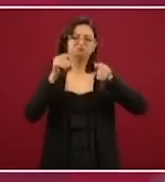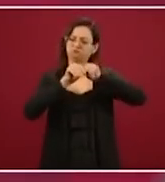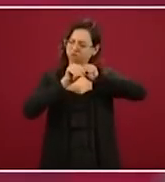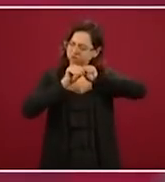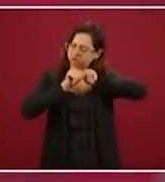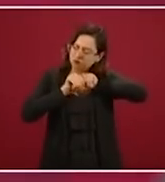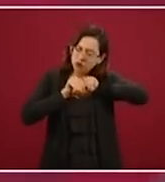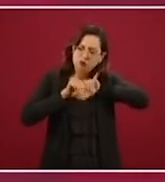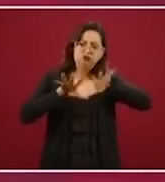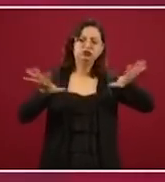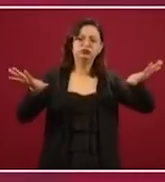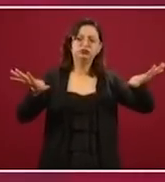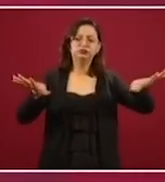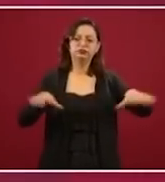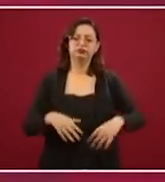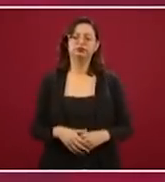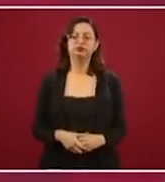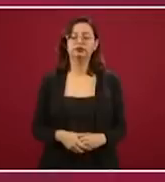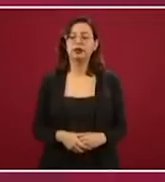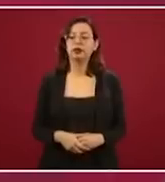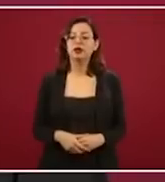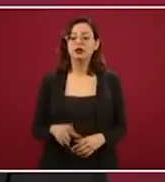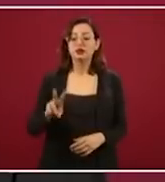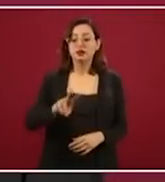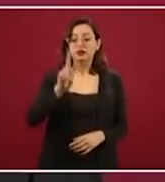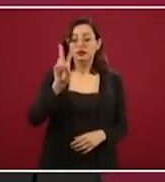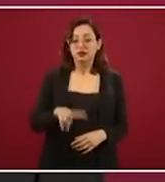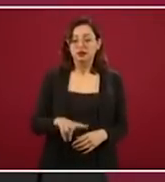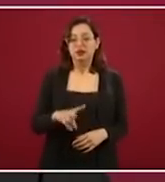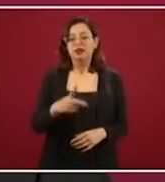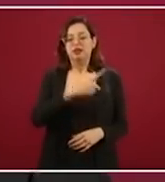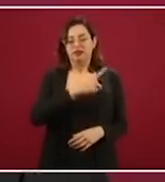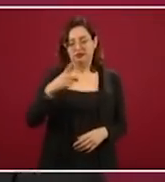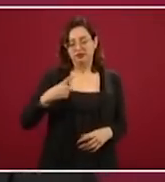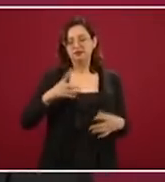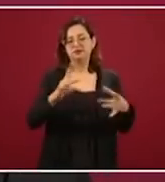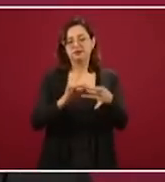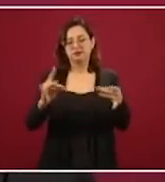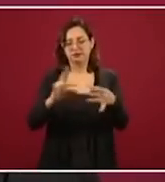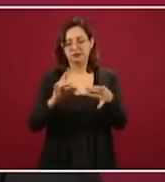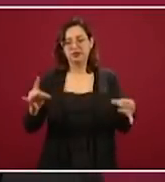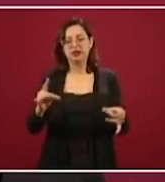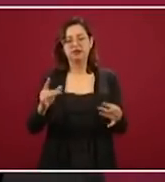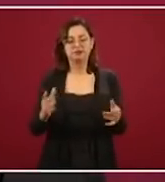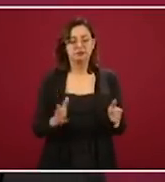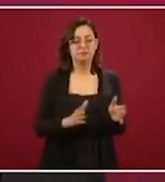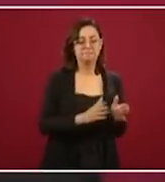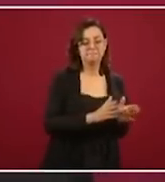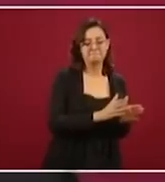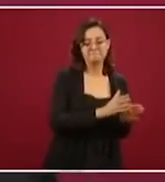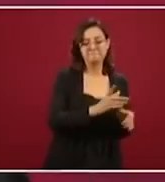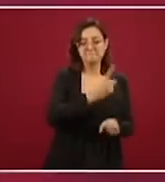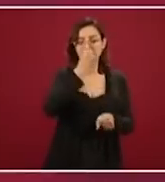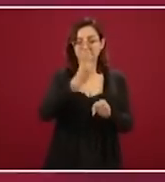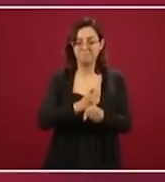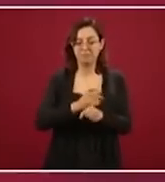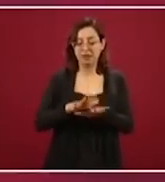Lo cierto es que en la primera etapa, porque tenemos que ser autocríticos,